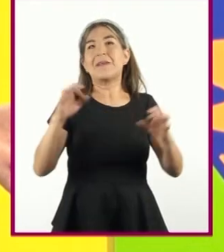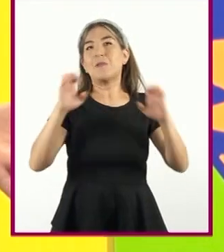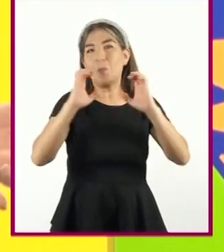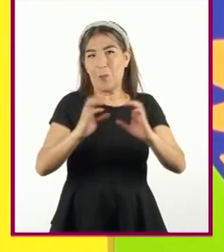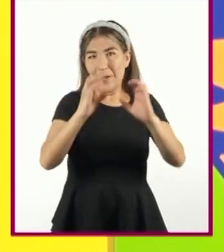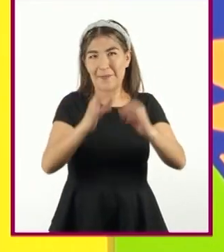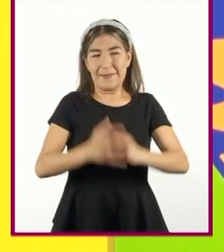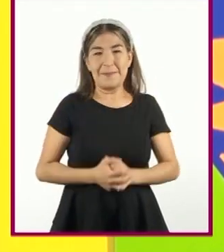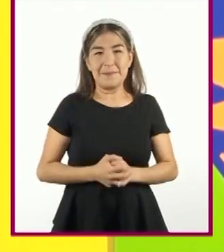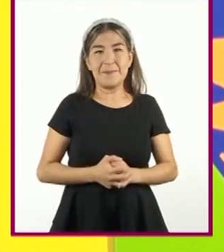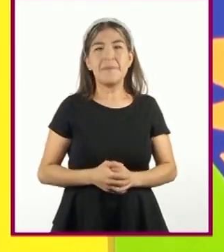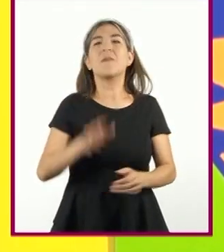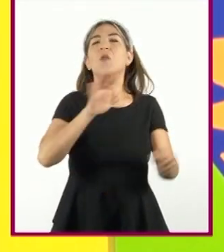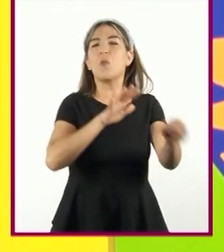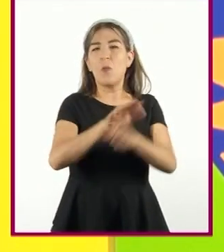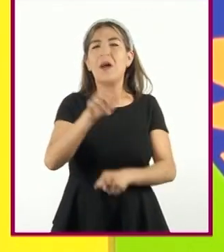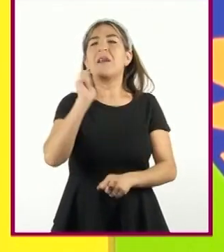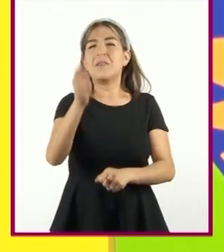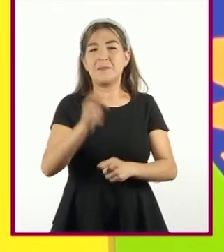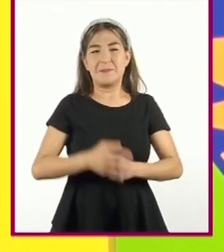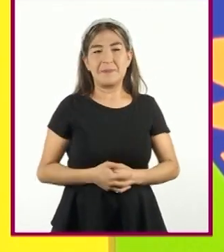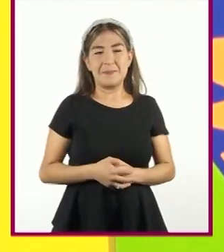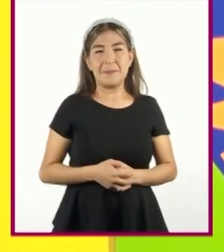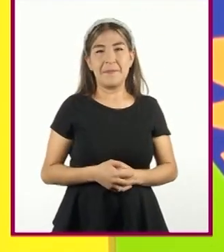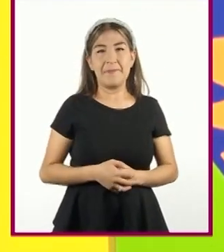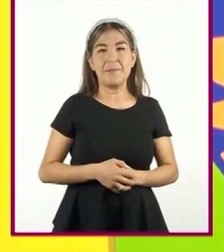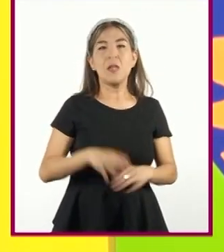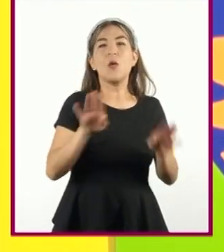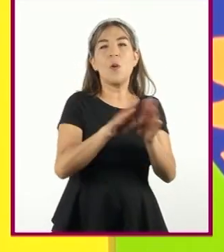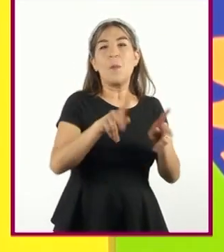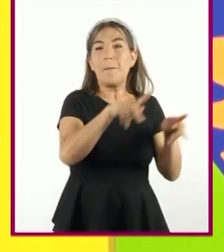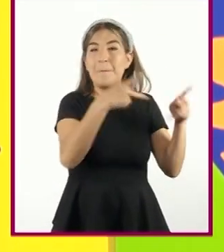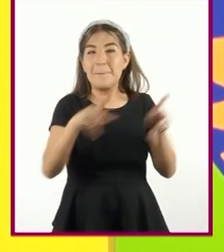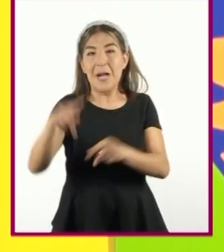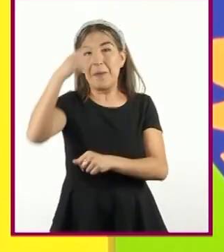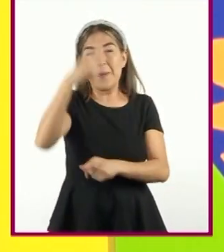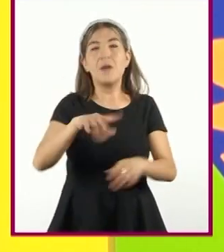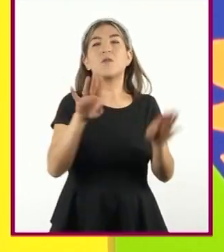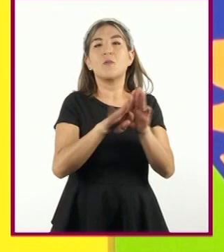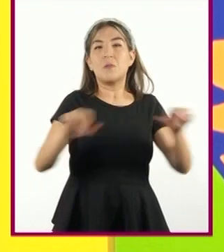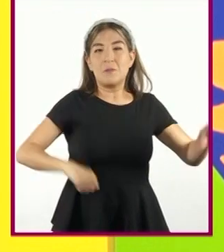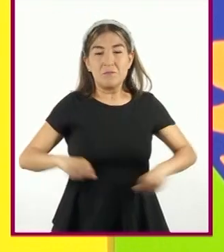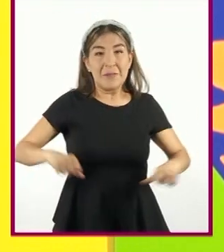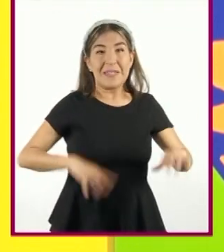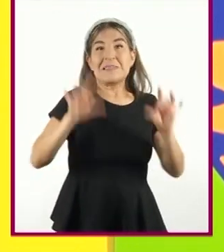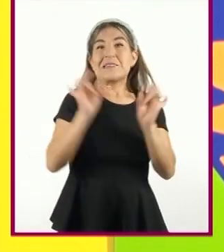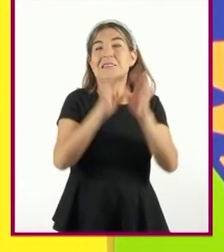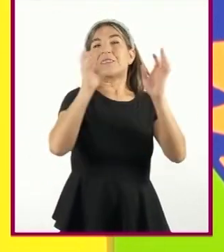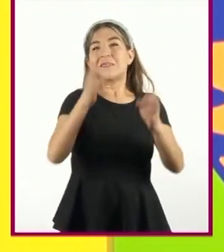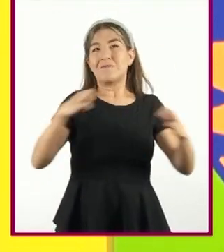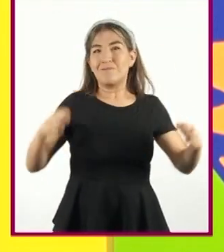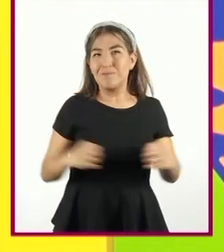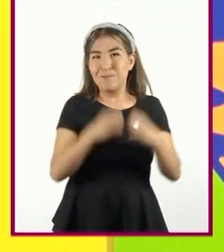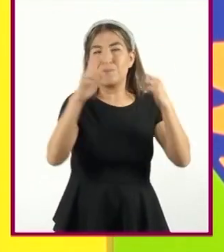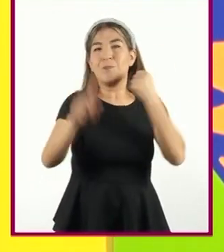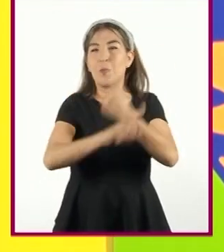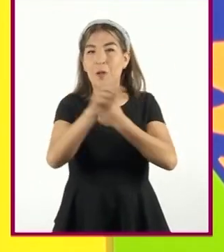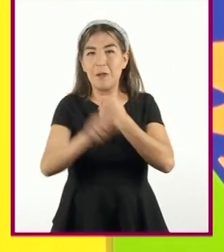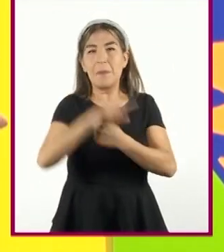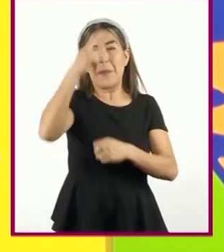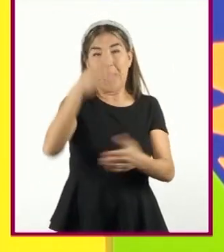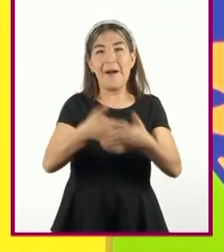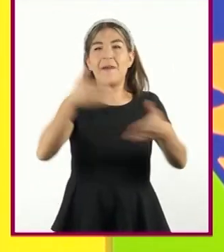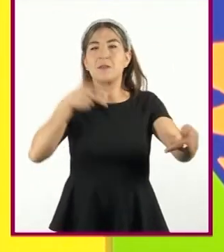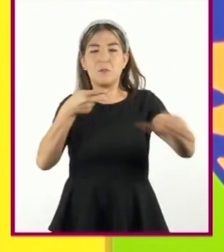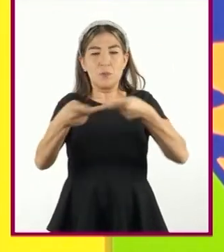Otras medidas son elaborar un plan de acción en caso de emergencia y plantear acciones